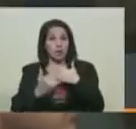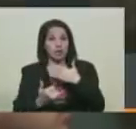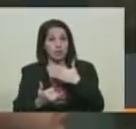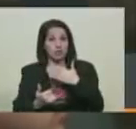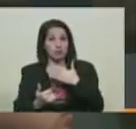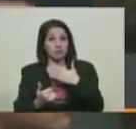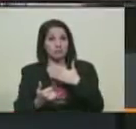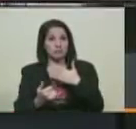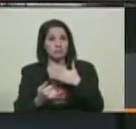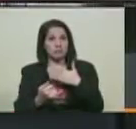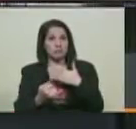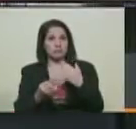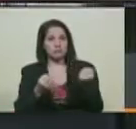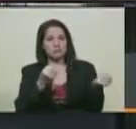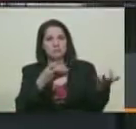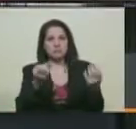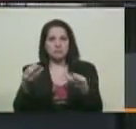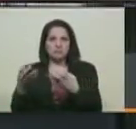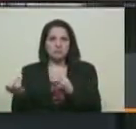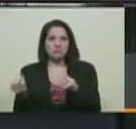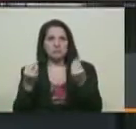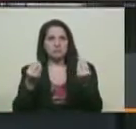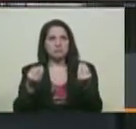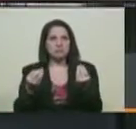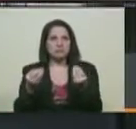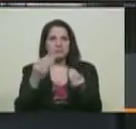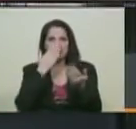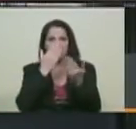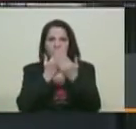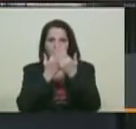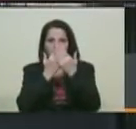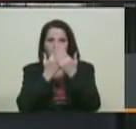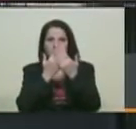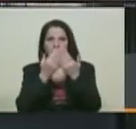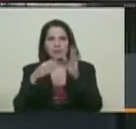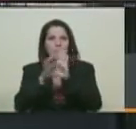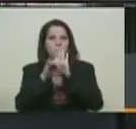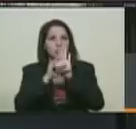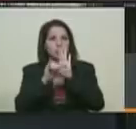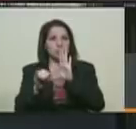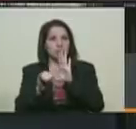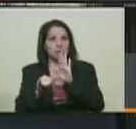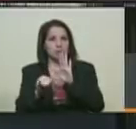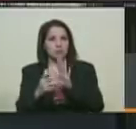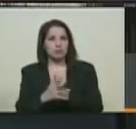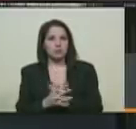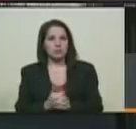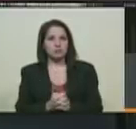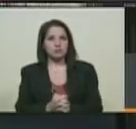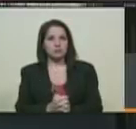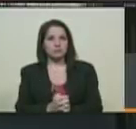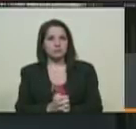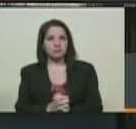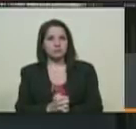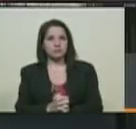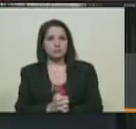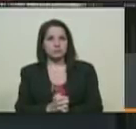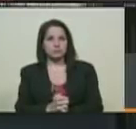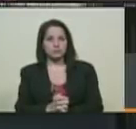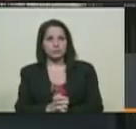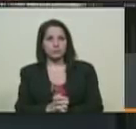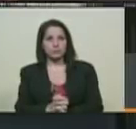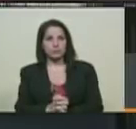han llegado a través de la constituyente, que han llegado a través de la Asamblea Nacional